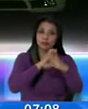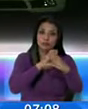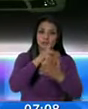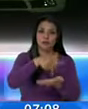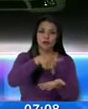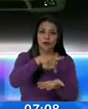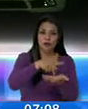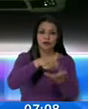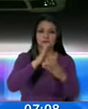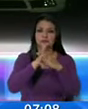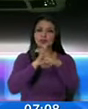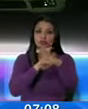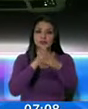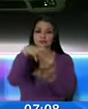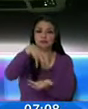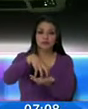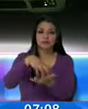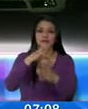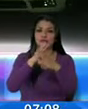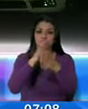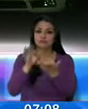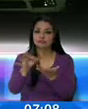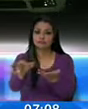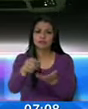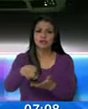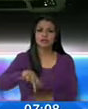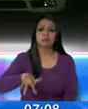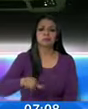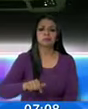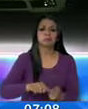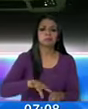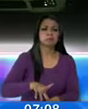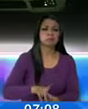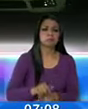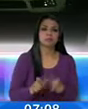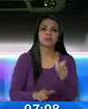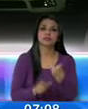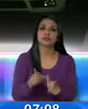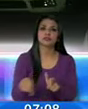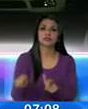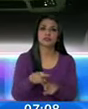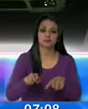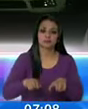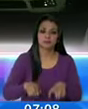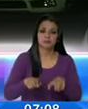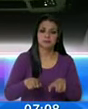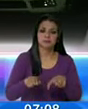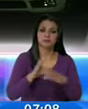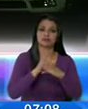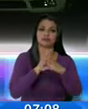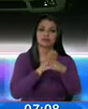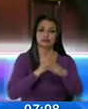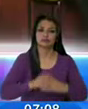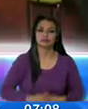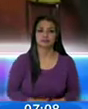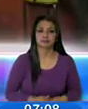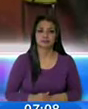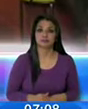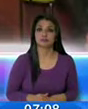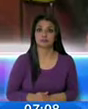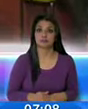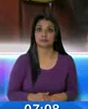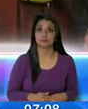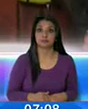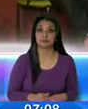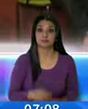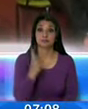interparroquiales, intercantonales, y se sustraían pertenencias de las personas que estaban en estos buses. En la mira de